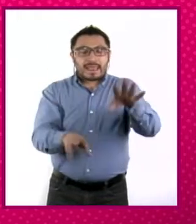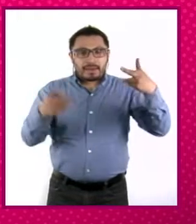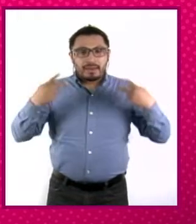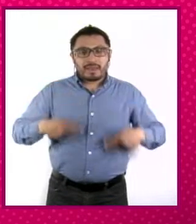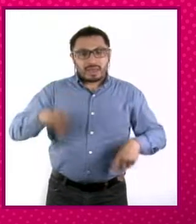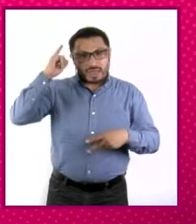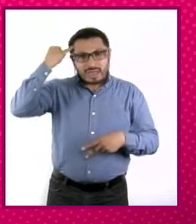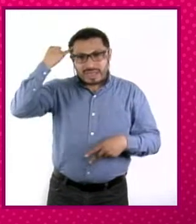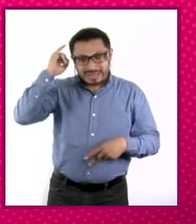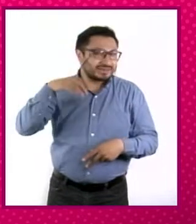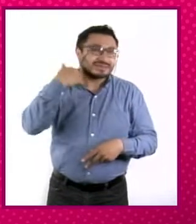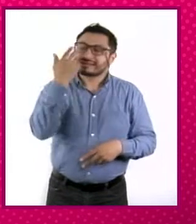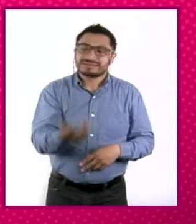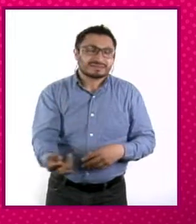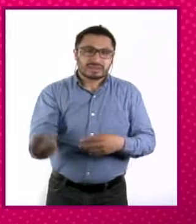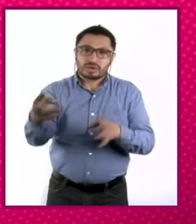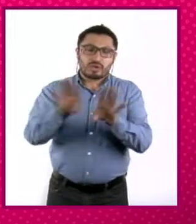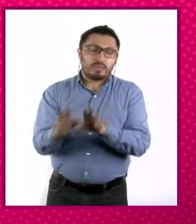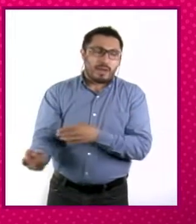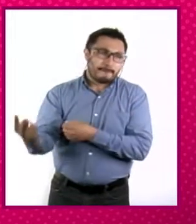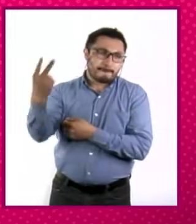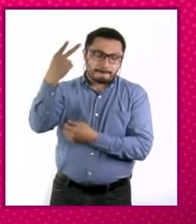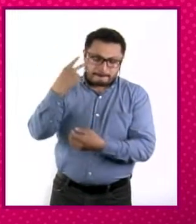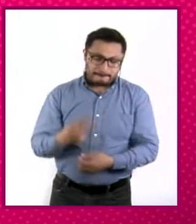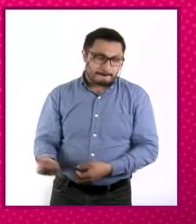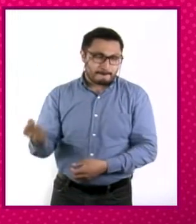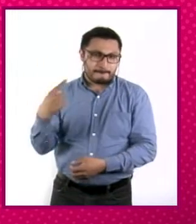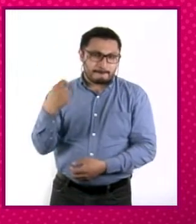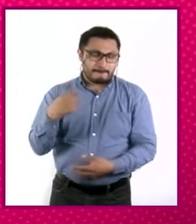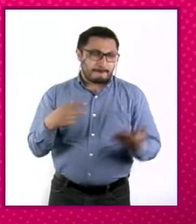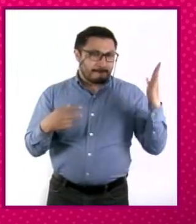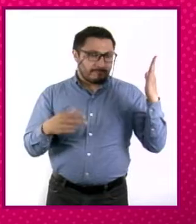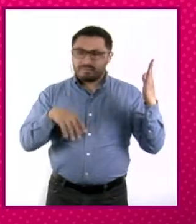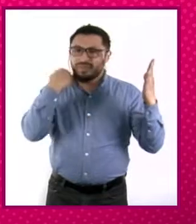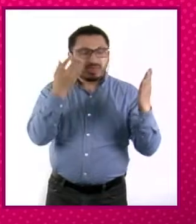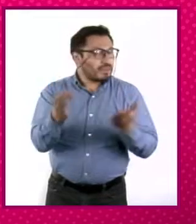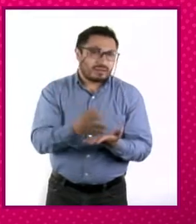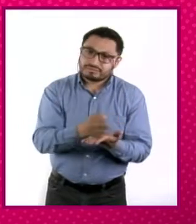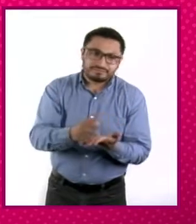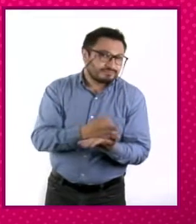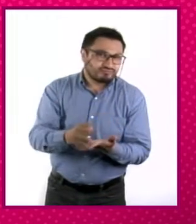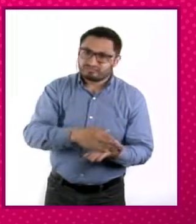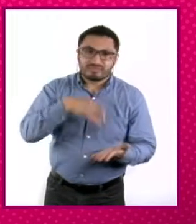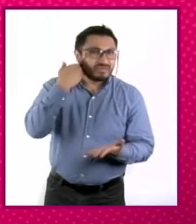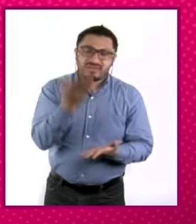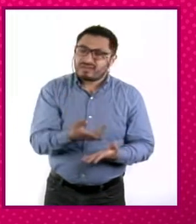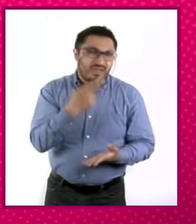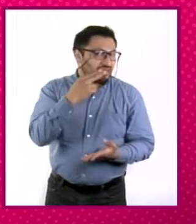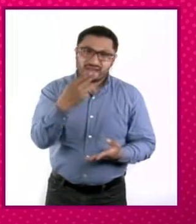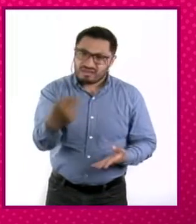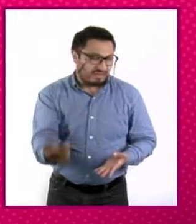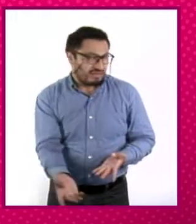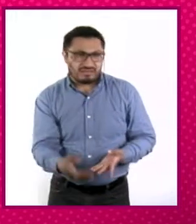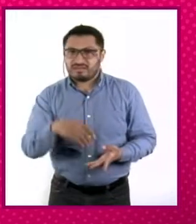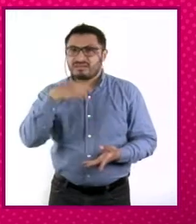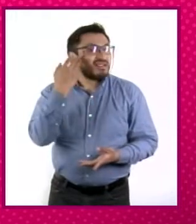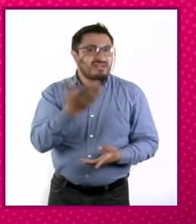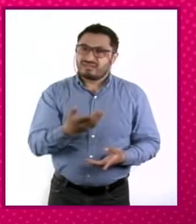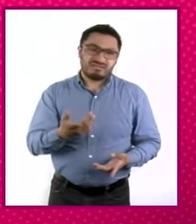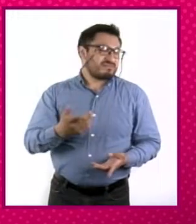se quieren ver a sí mismos en ese espejo, no quieren ser morenos, no quieren hablar náhuatl, no quieren hablar